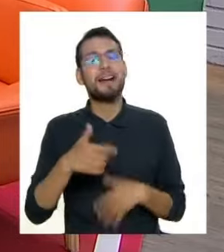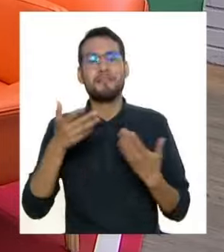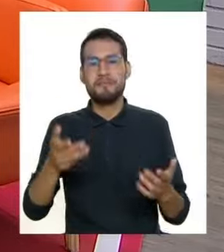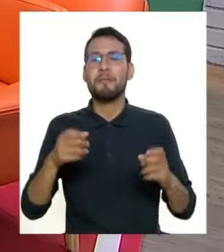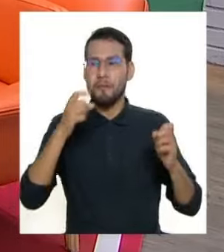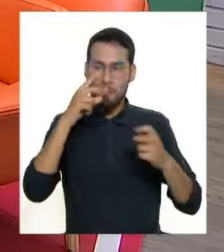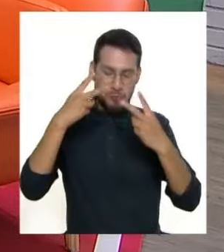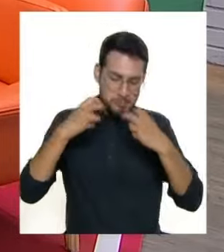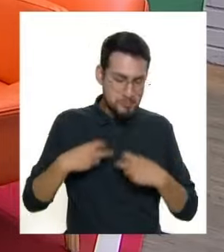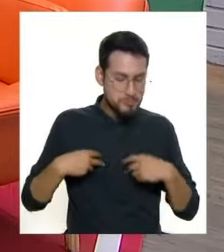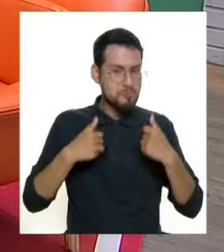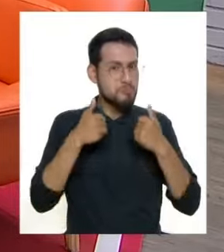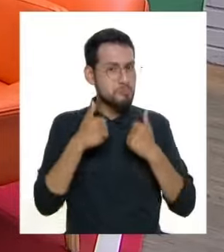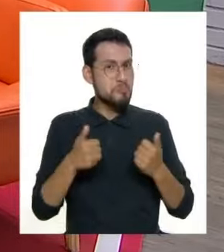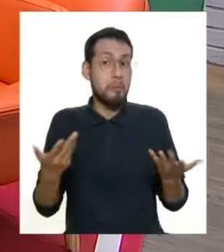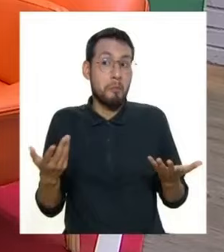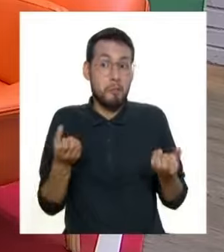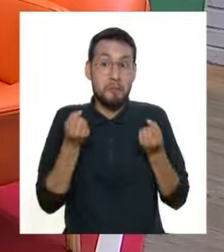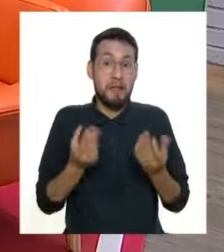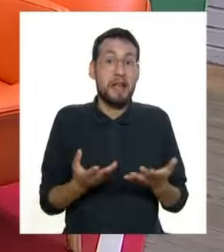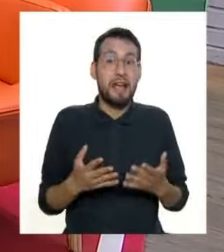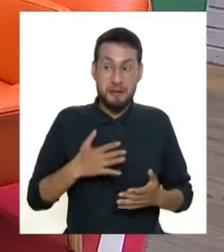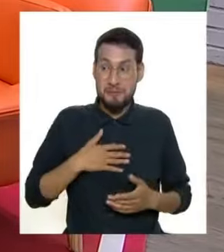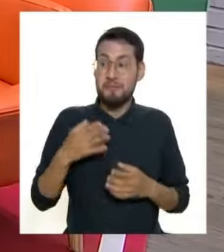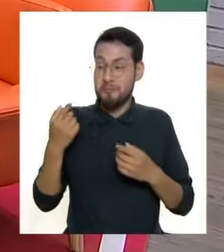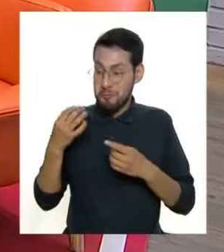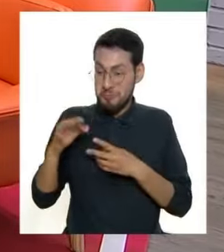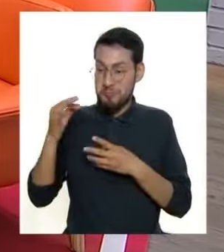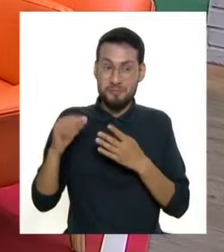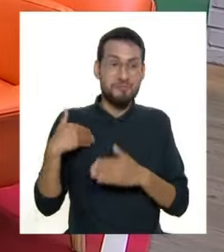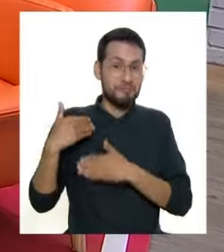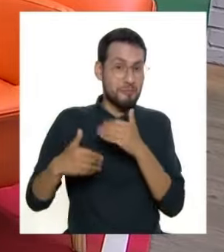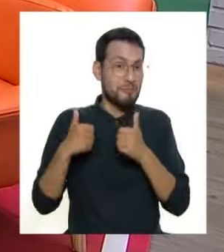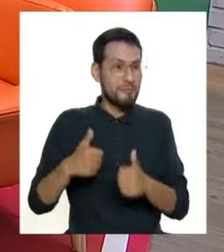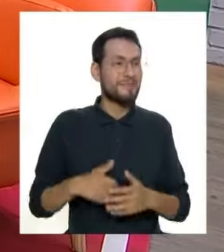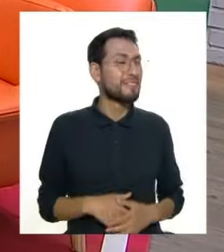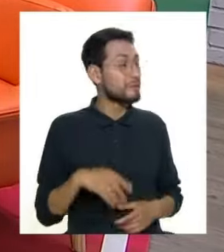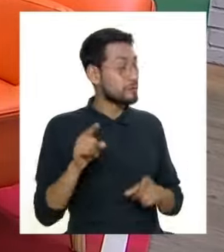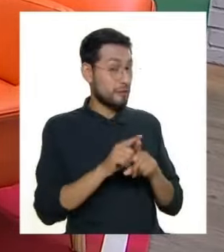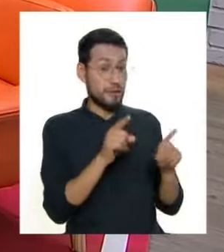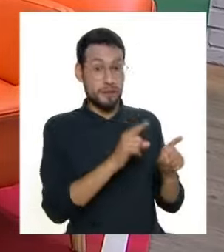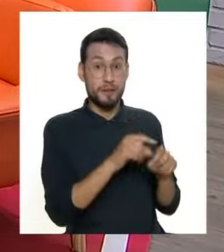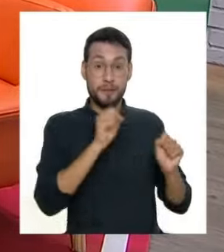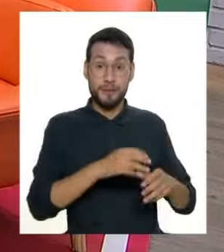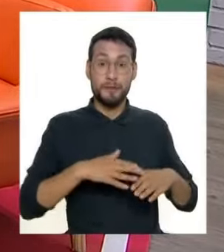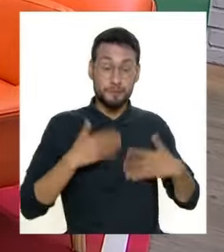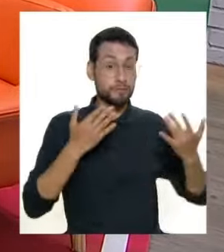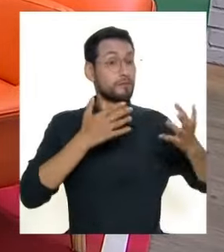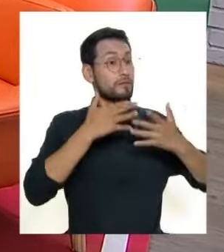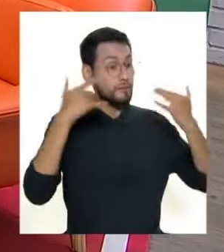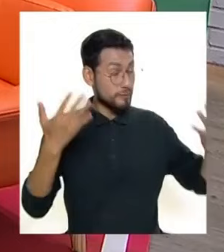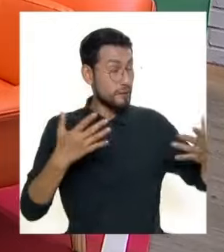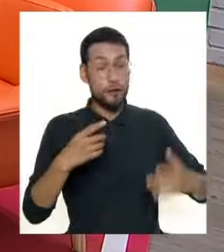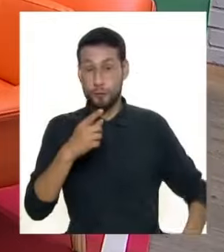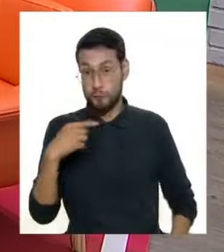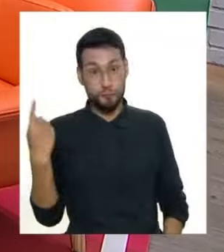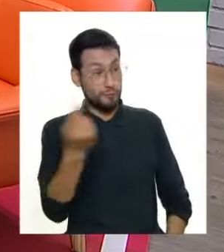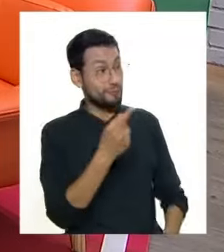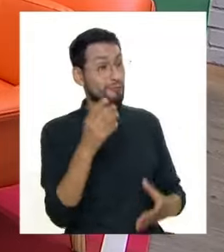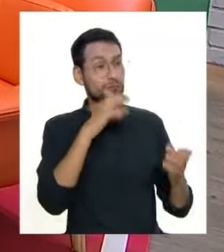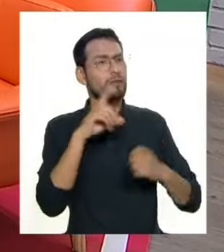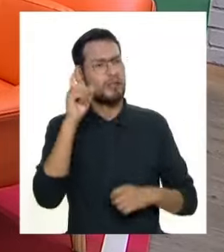una evaluación y puedas decir, pues, bien, mi paso por aquí estuvo chévere. Y sobre todo para llegar a esa felicidad que todos